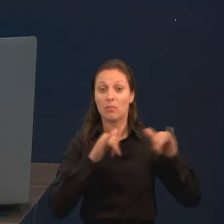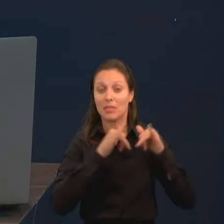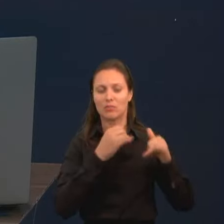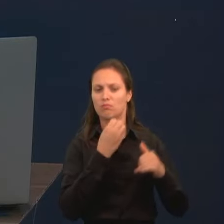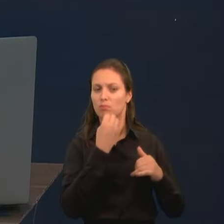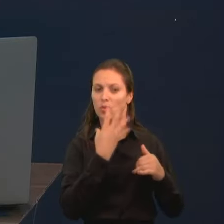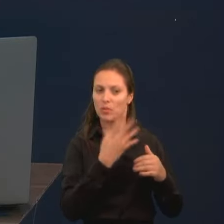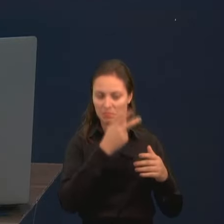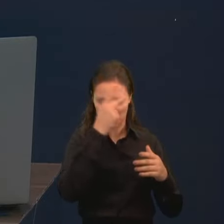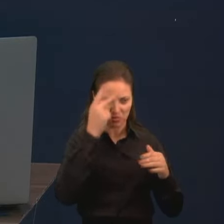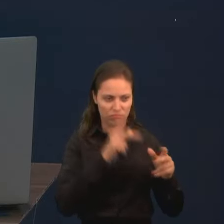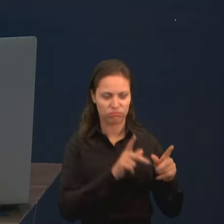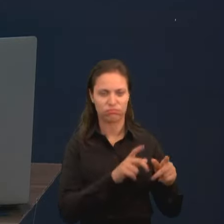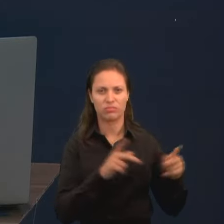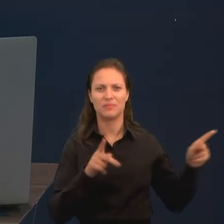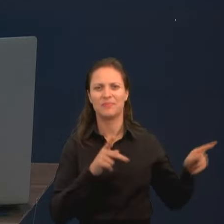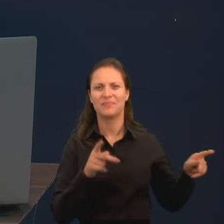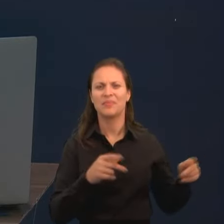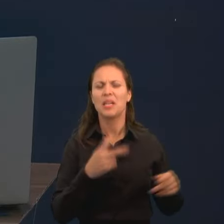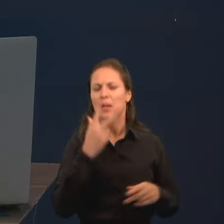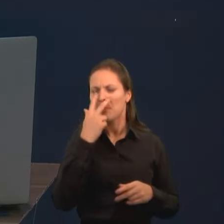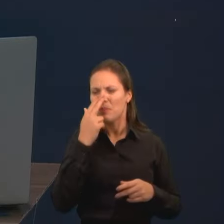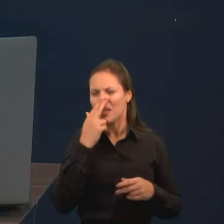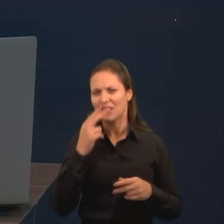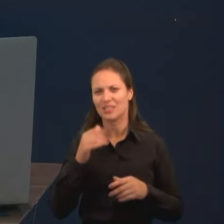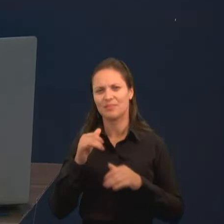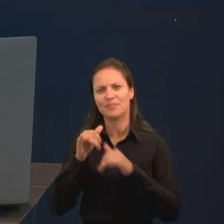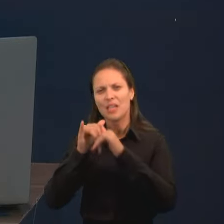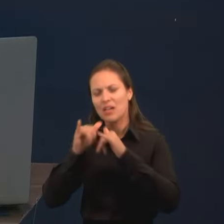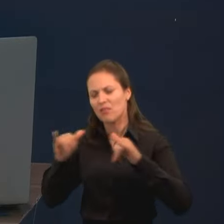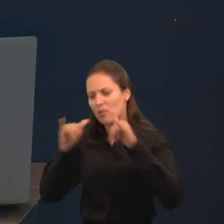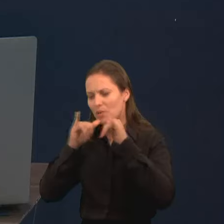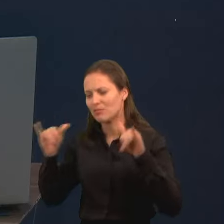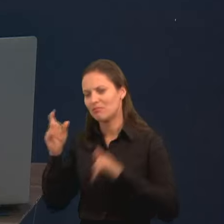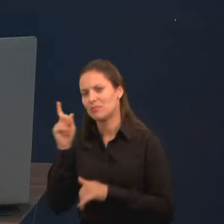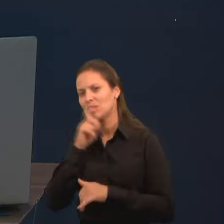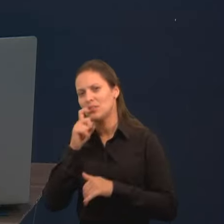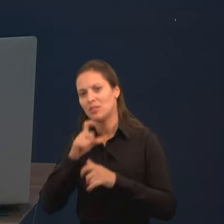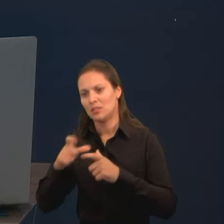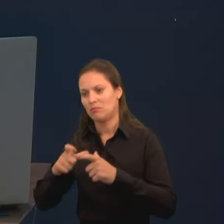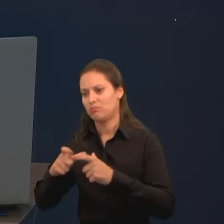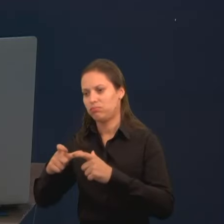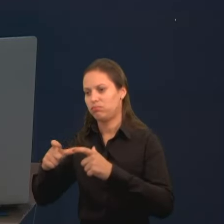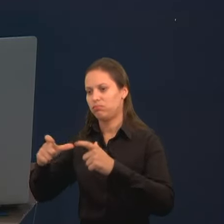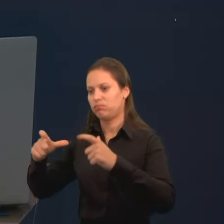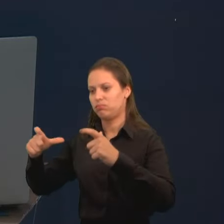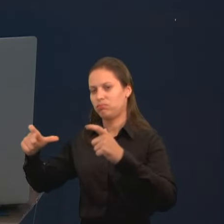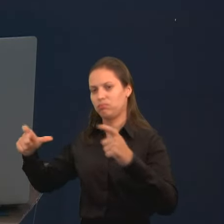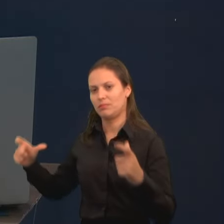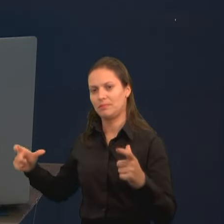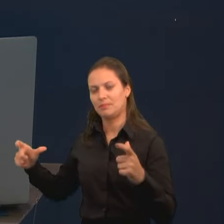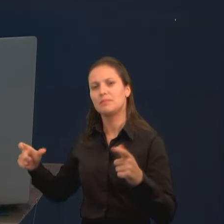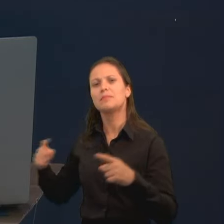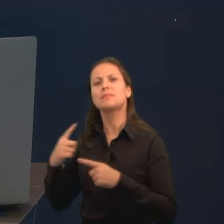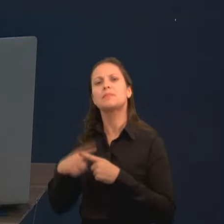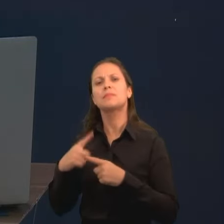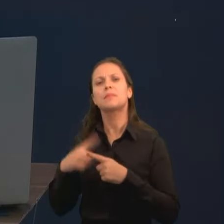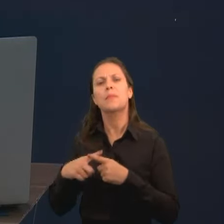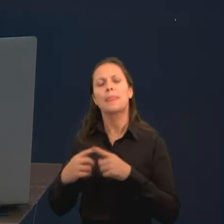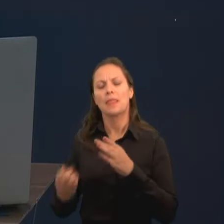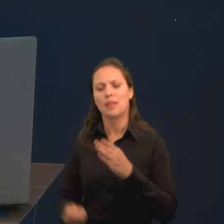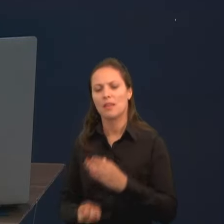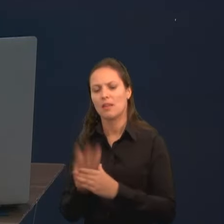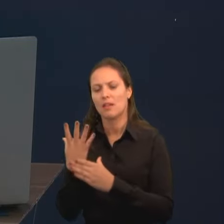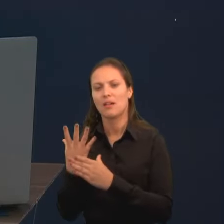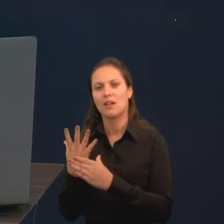información disponible a mucha gente, tenemos mala información con grandes dificultades y porque en el